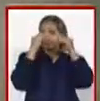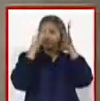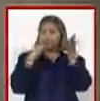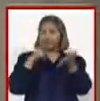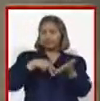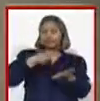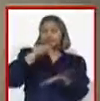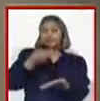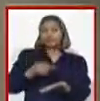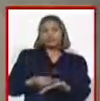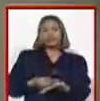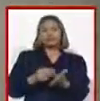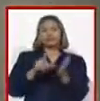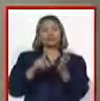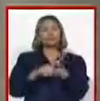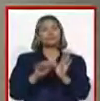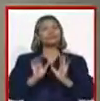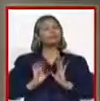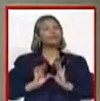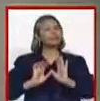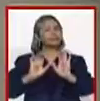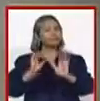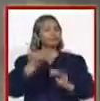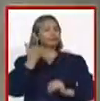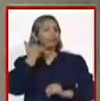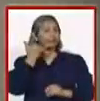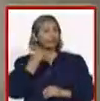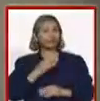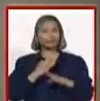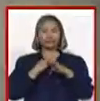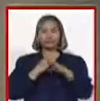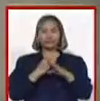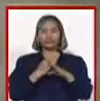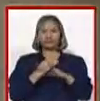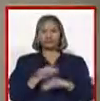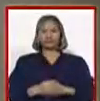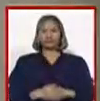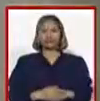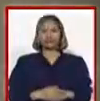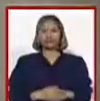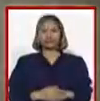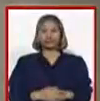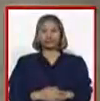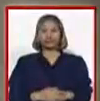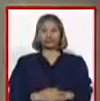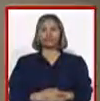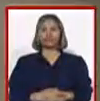profesora cayó al piso luego de forcejear un celular, evitando ser filmada.